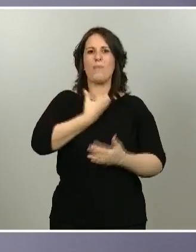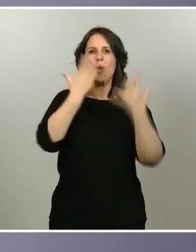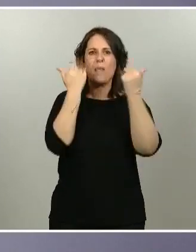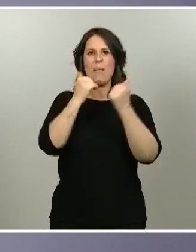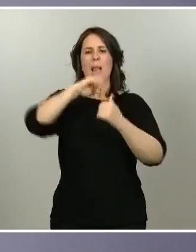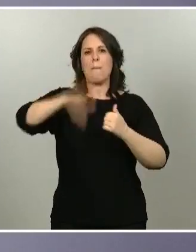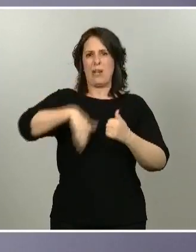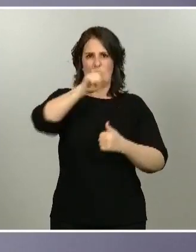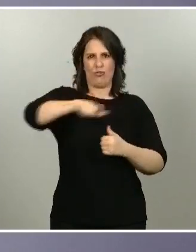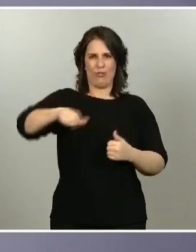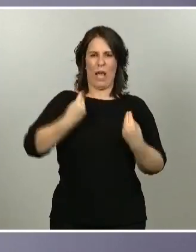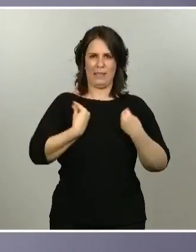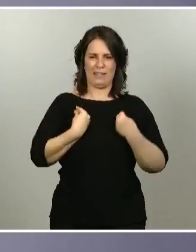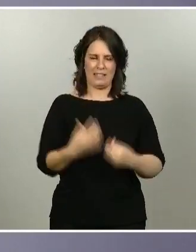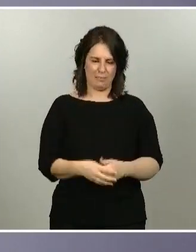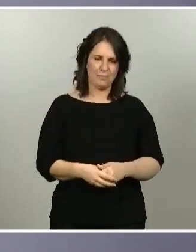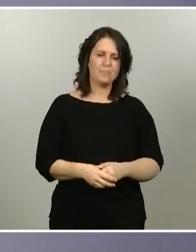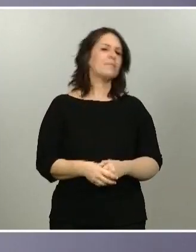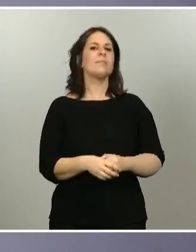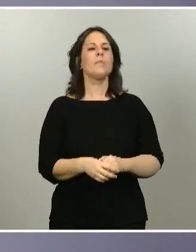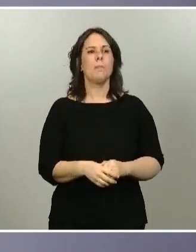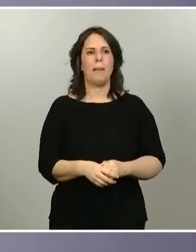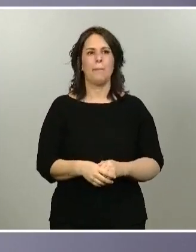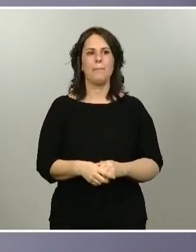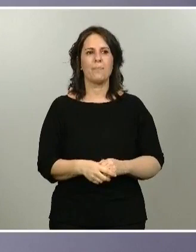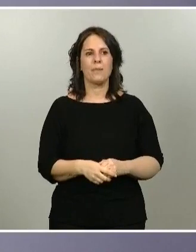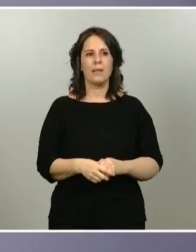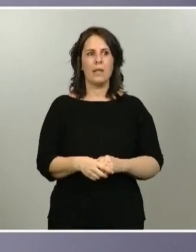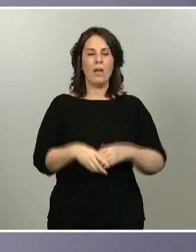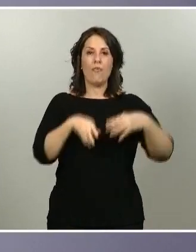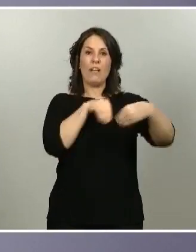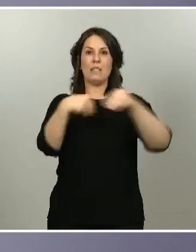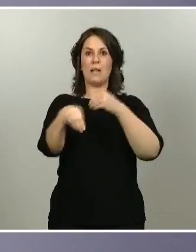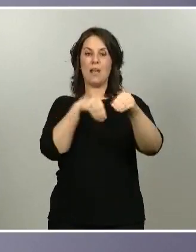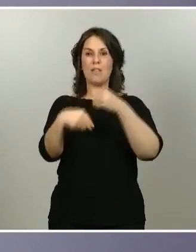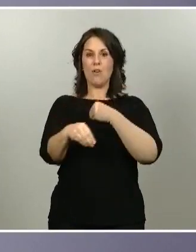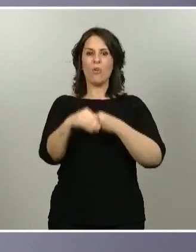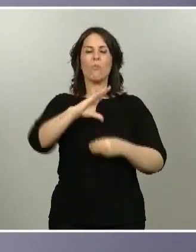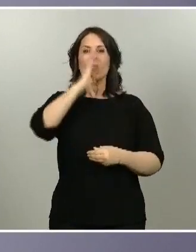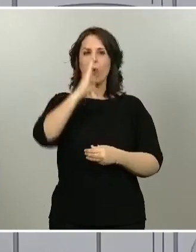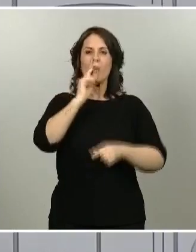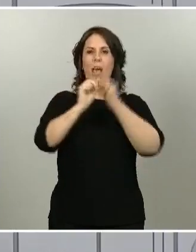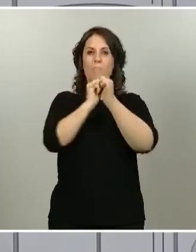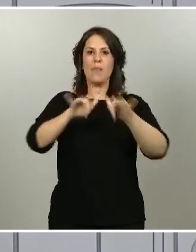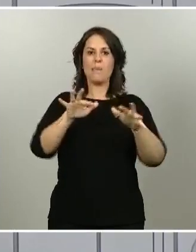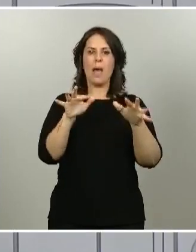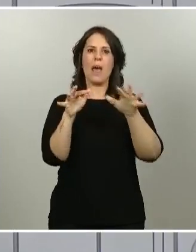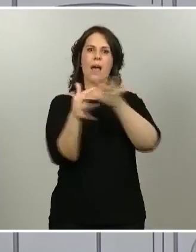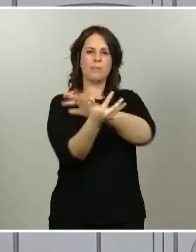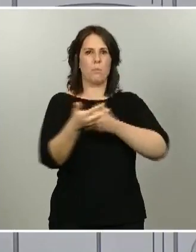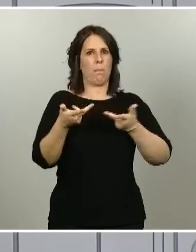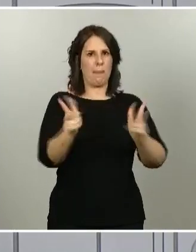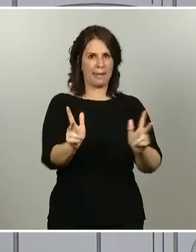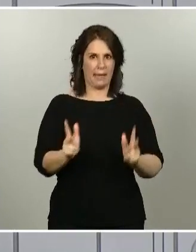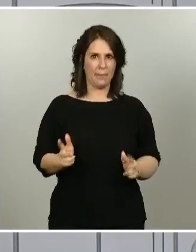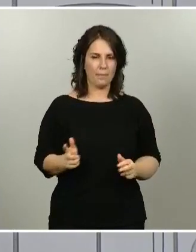bien. Bueno, las flexibilizaciones que se están produciendo porque la evolución de la epidemia lo va permitiendo. Tengan